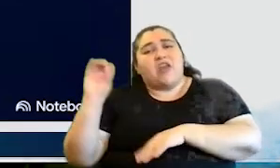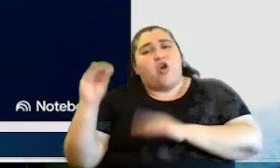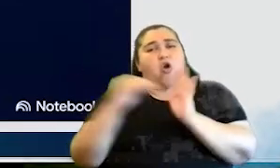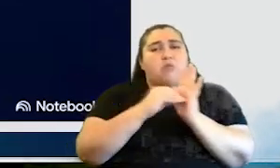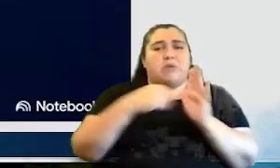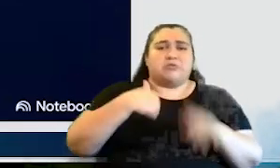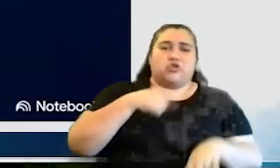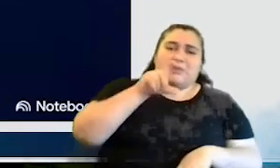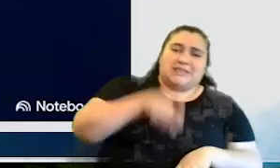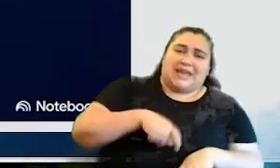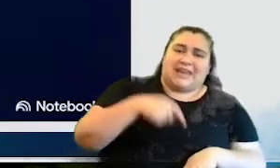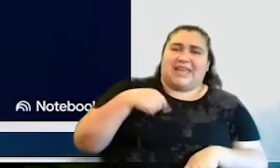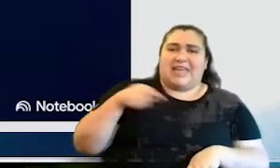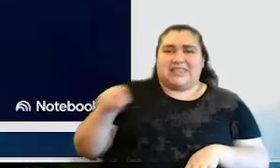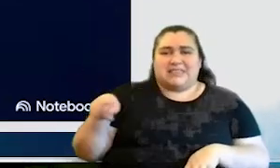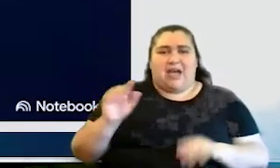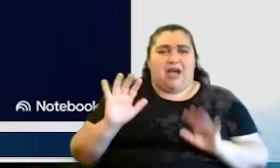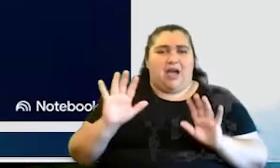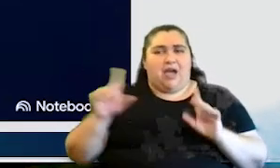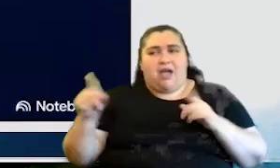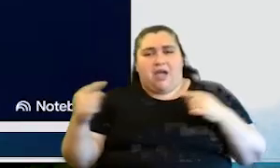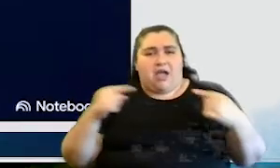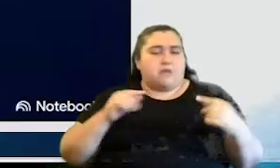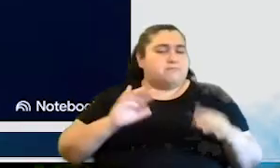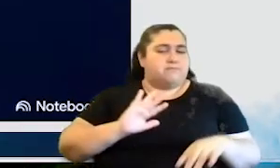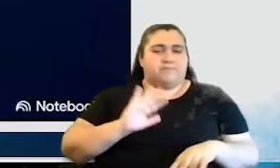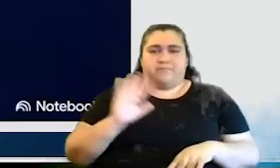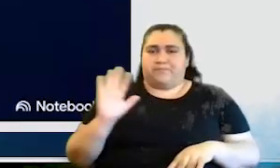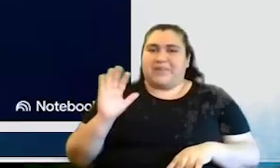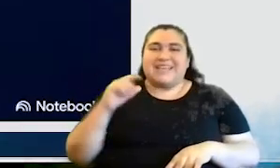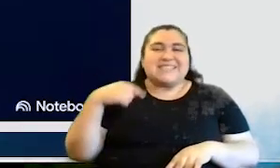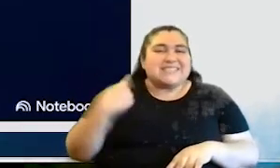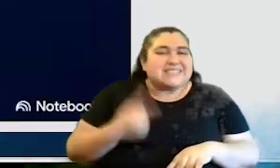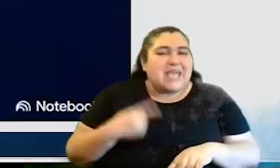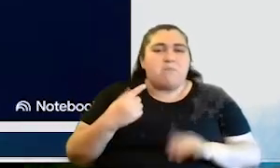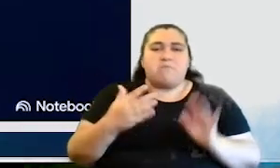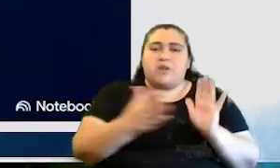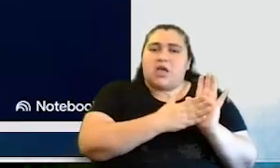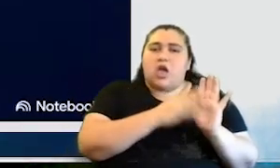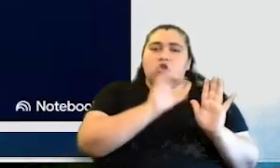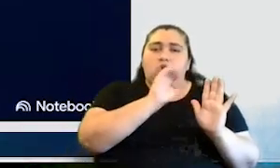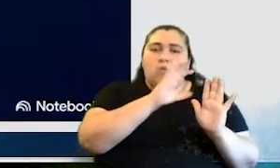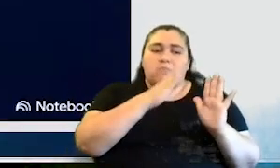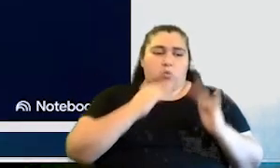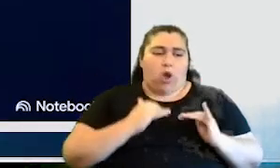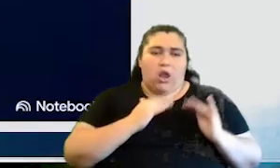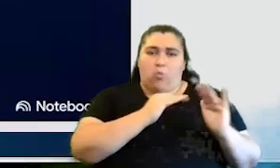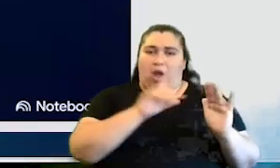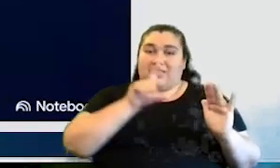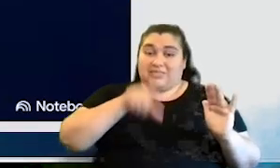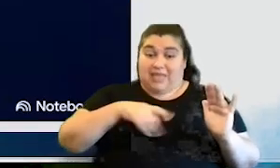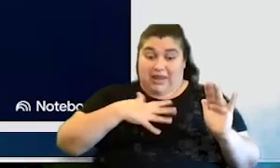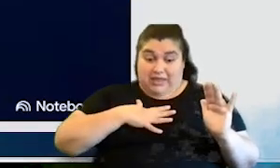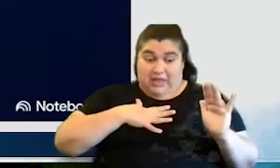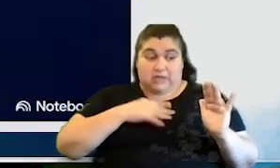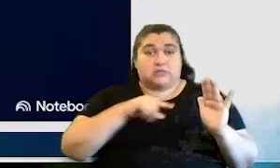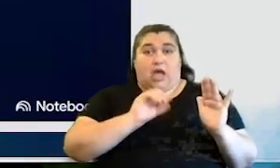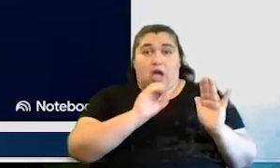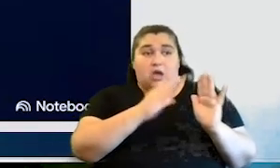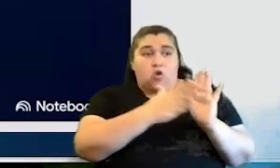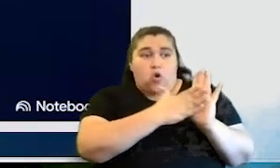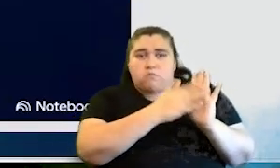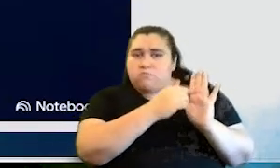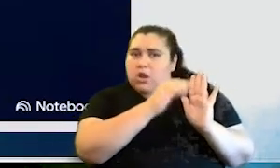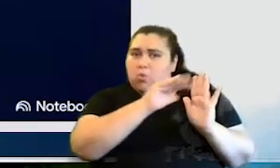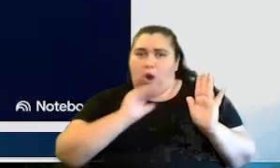mi tarjeta. Siempre tiene que estar identificada la percepción en cabeza de quien la va a computar.